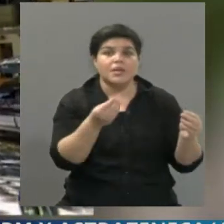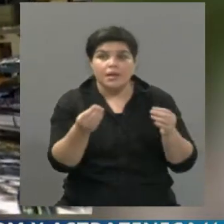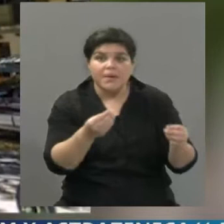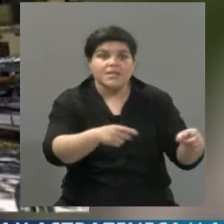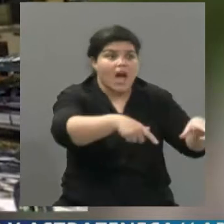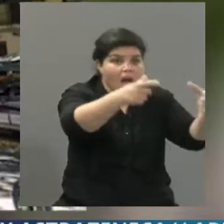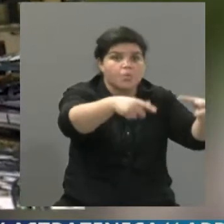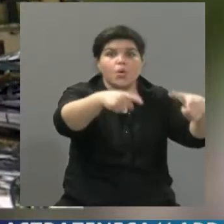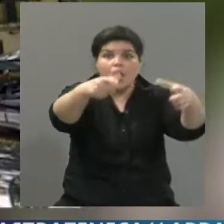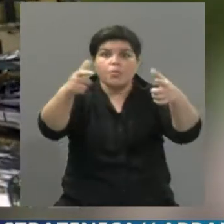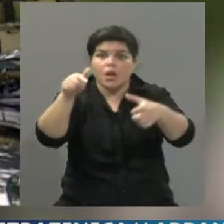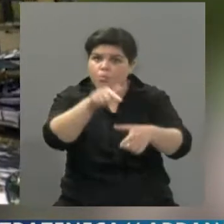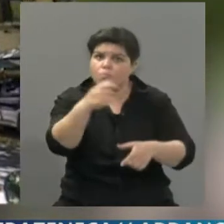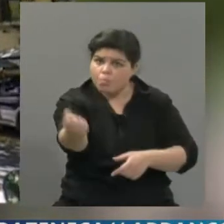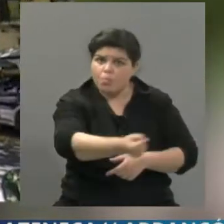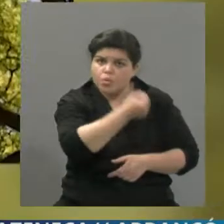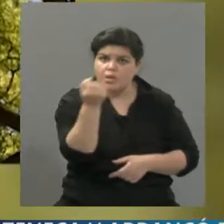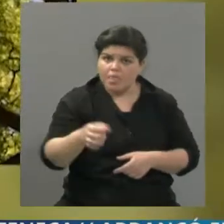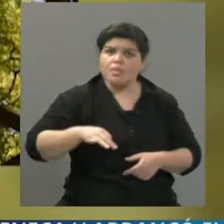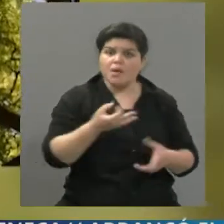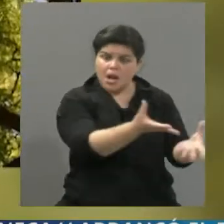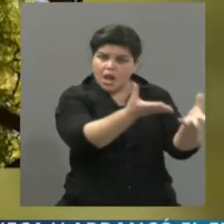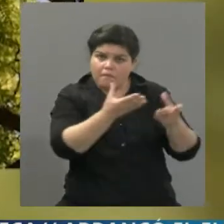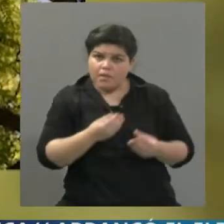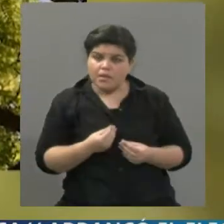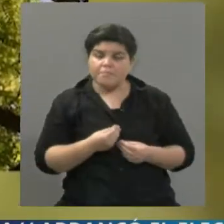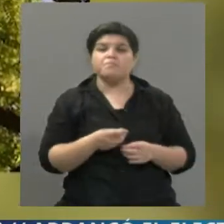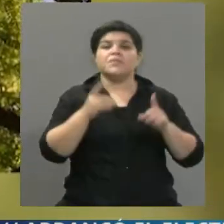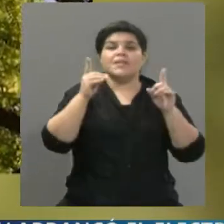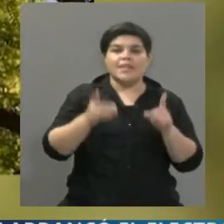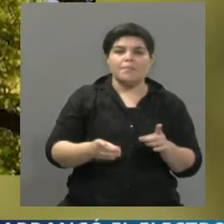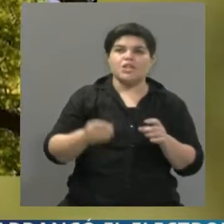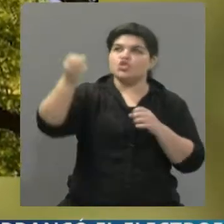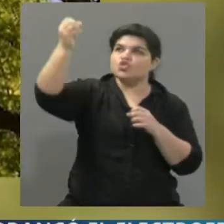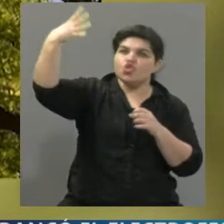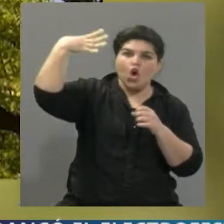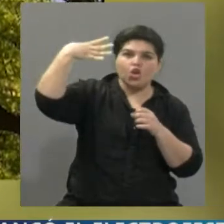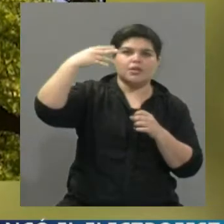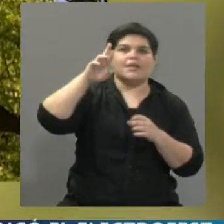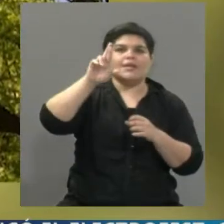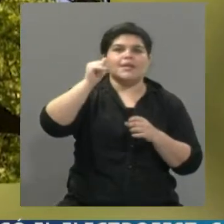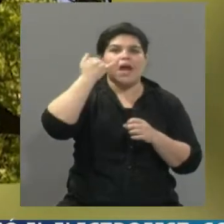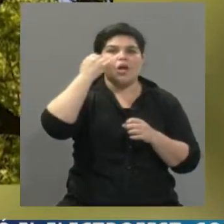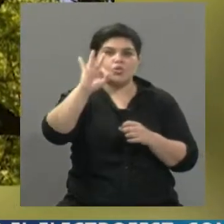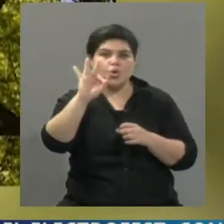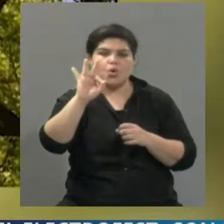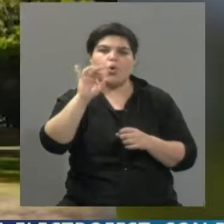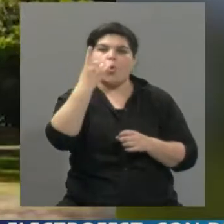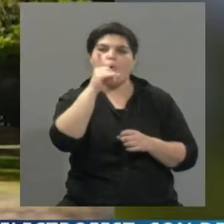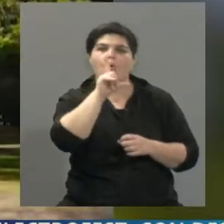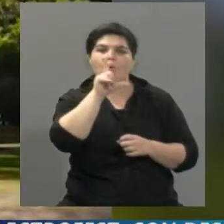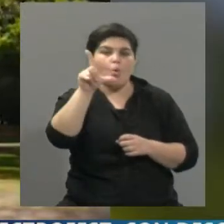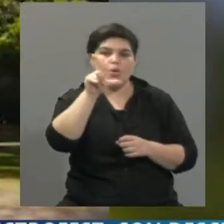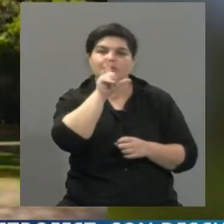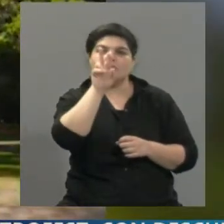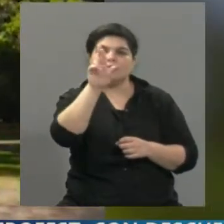que uno tiene enfrente. ¿Qué más? A ver, protección contra los rayos ultravioleta. Claro. Antes se hablaba mucho del agujero de ozono,